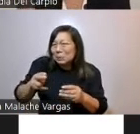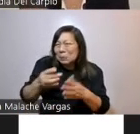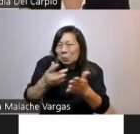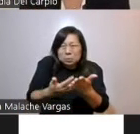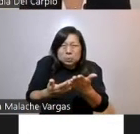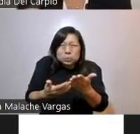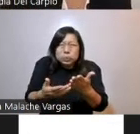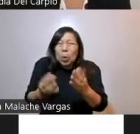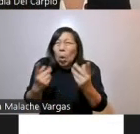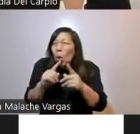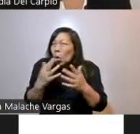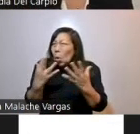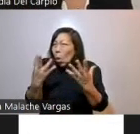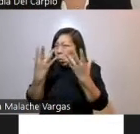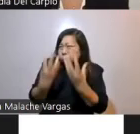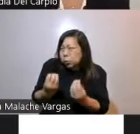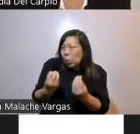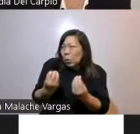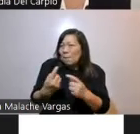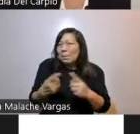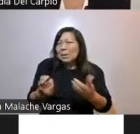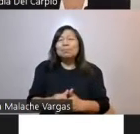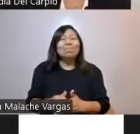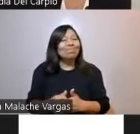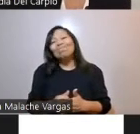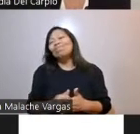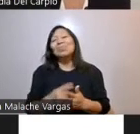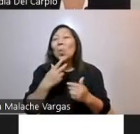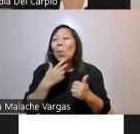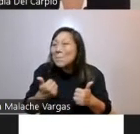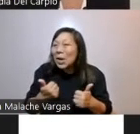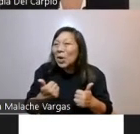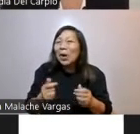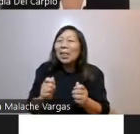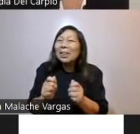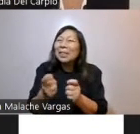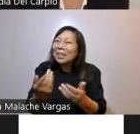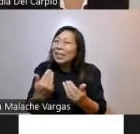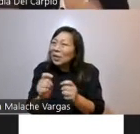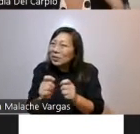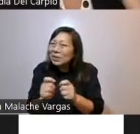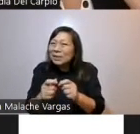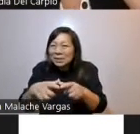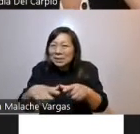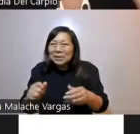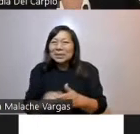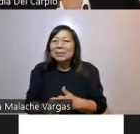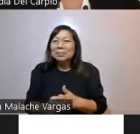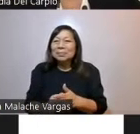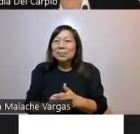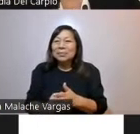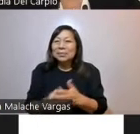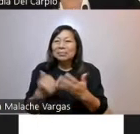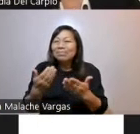produzcan oscurecimiento a este nivel. Y bueno, no es biodegradable, tienen plásticos, sabemos que las toallas higiénicas nosotros nos morimos y